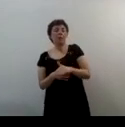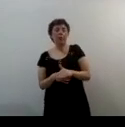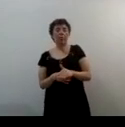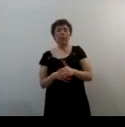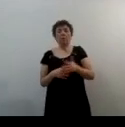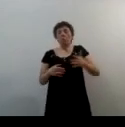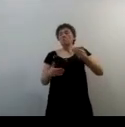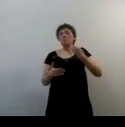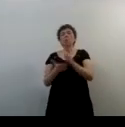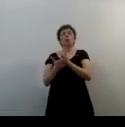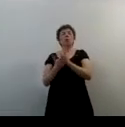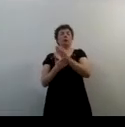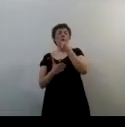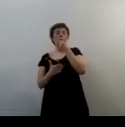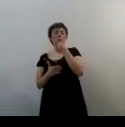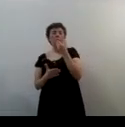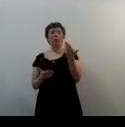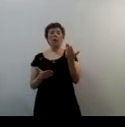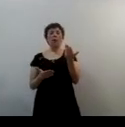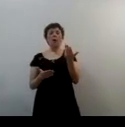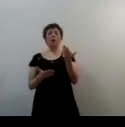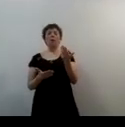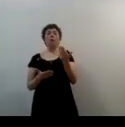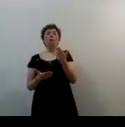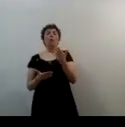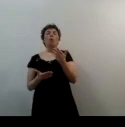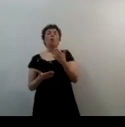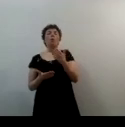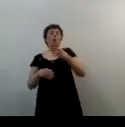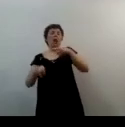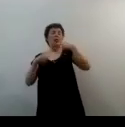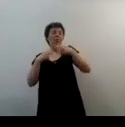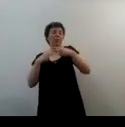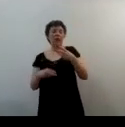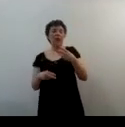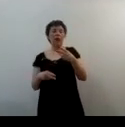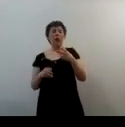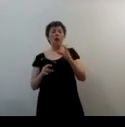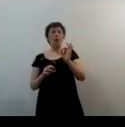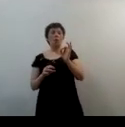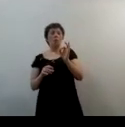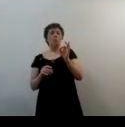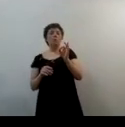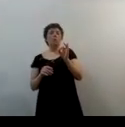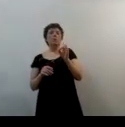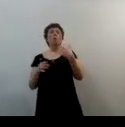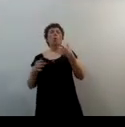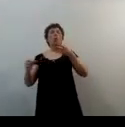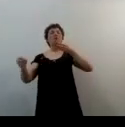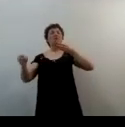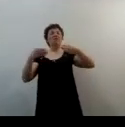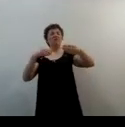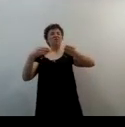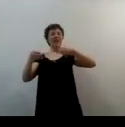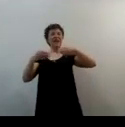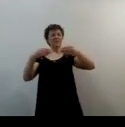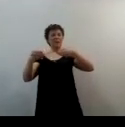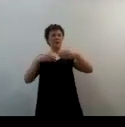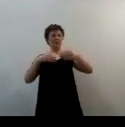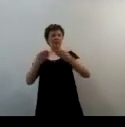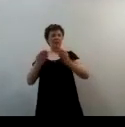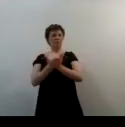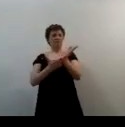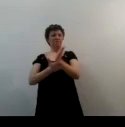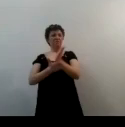en la comida, o lo meto en una ensalada en la comida o en la cena. Pero que haya un poquito de margen de maniobra, sobre todo para que esto